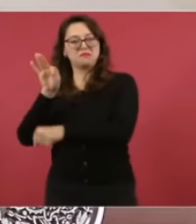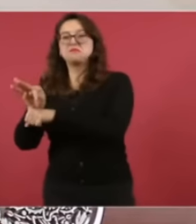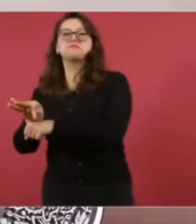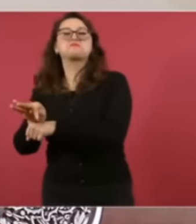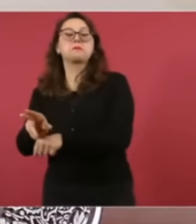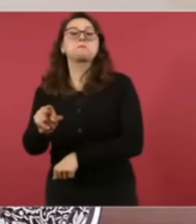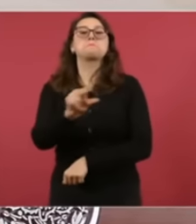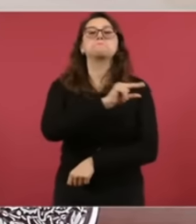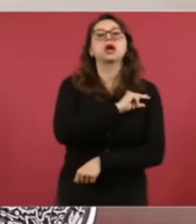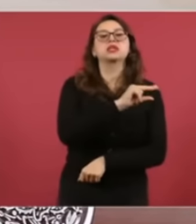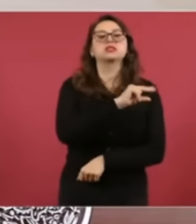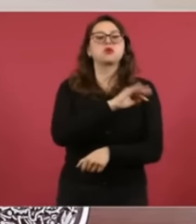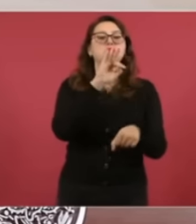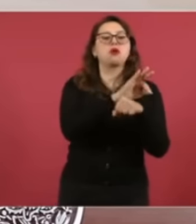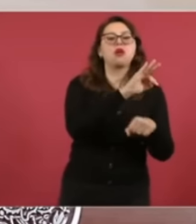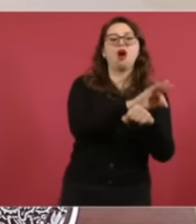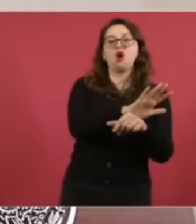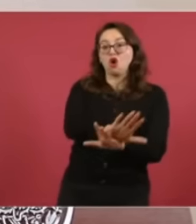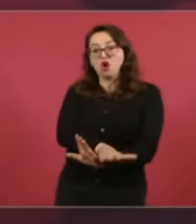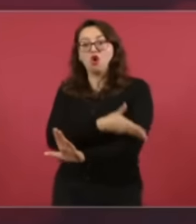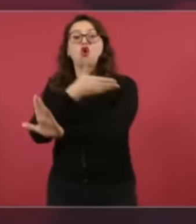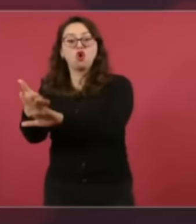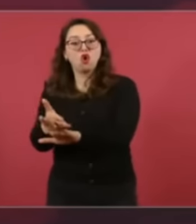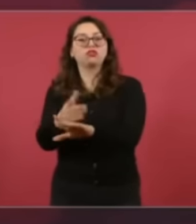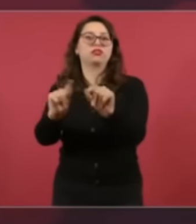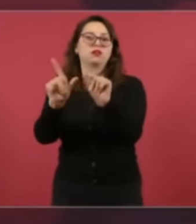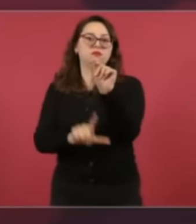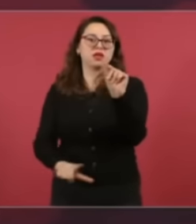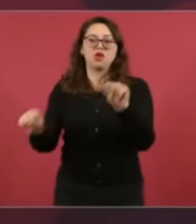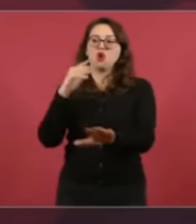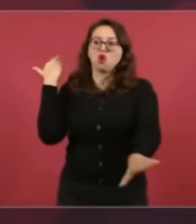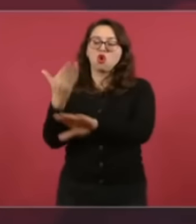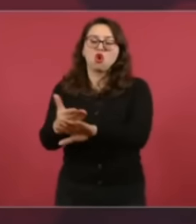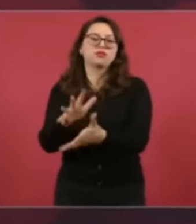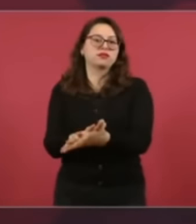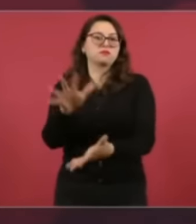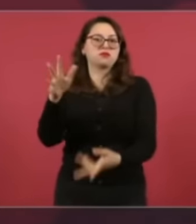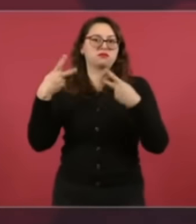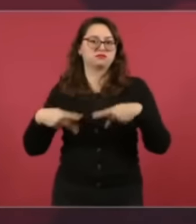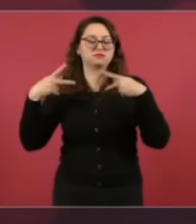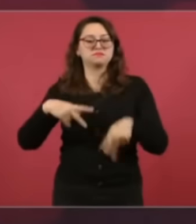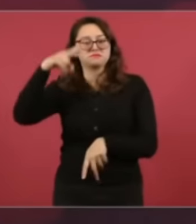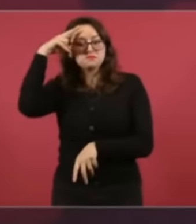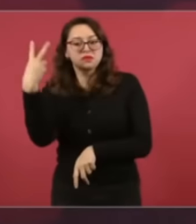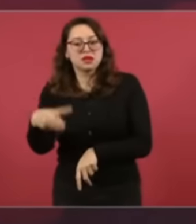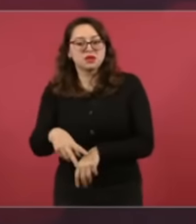intereses particulares que afectan los intereses de la mayoría de los mexicanos.